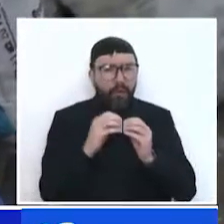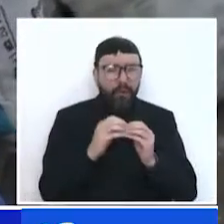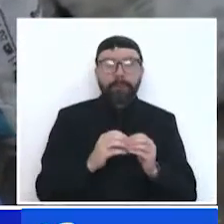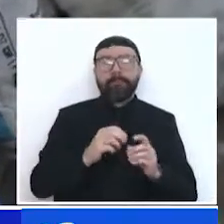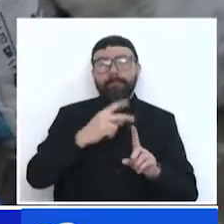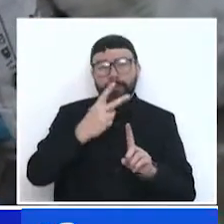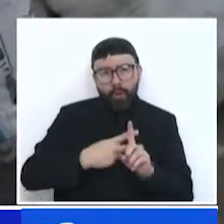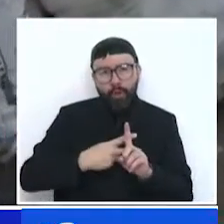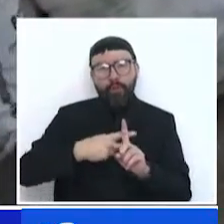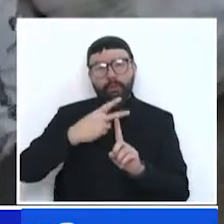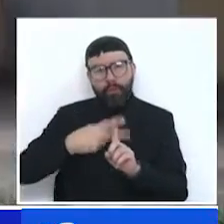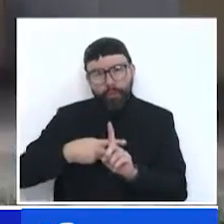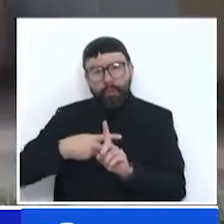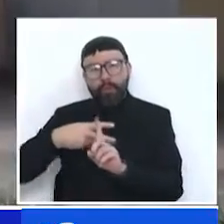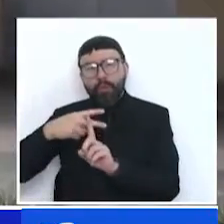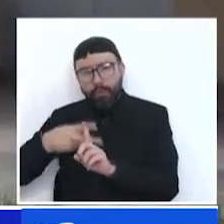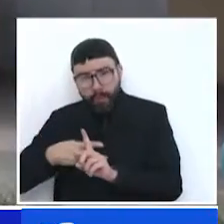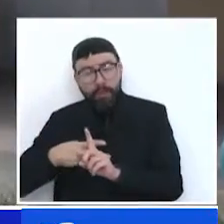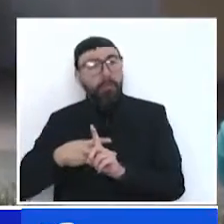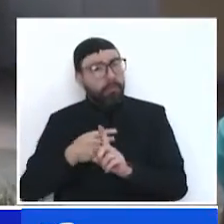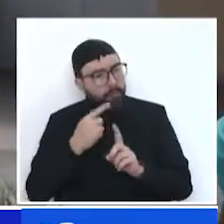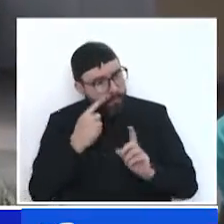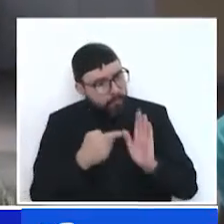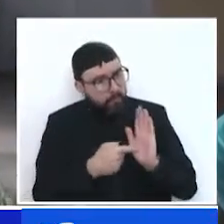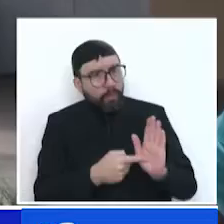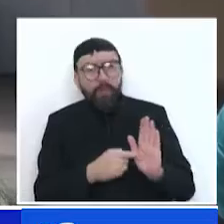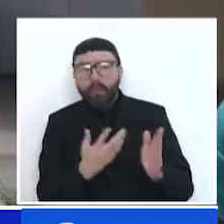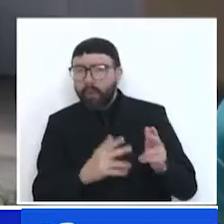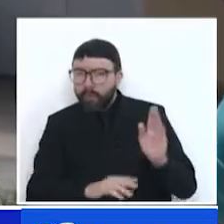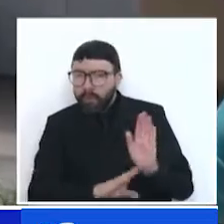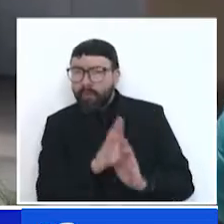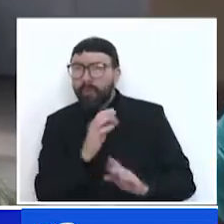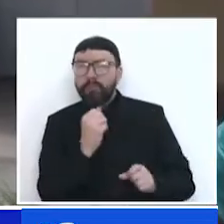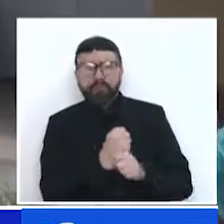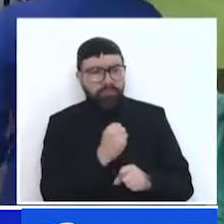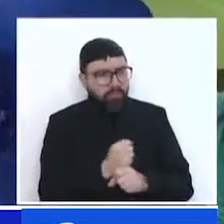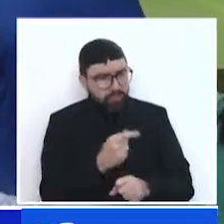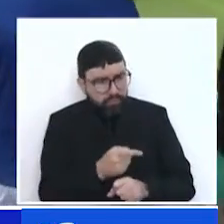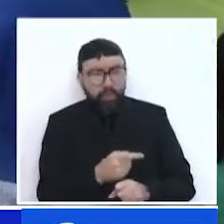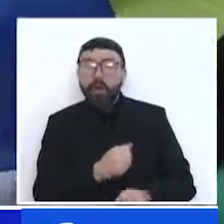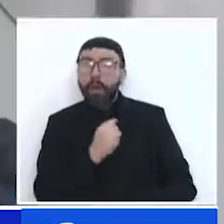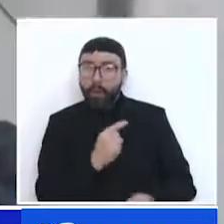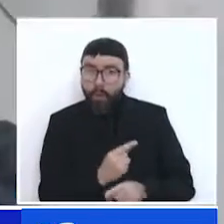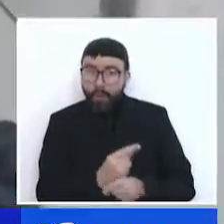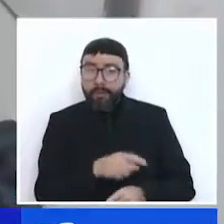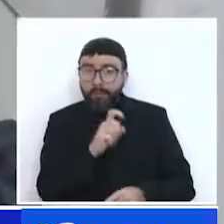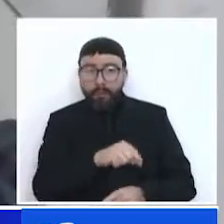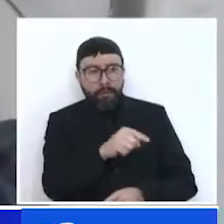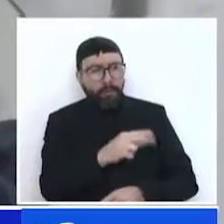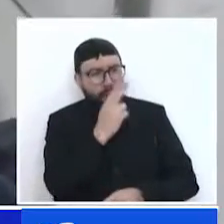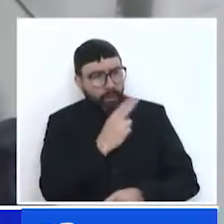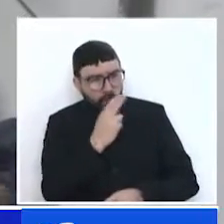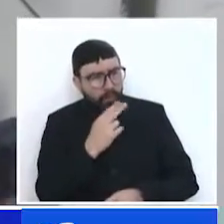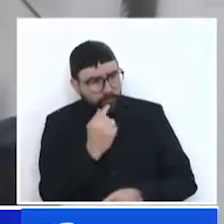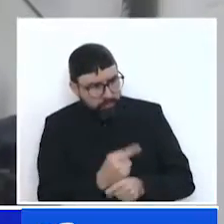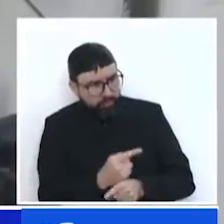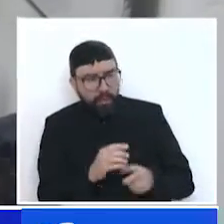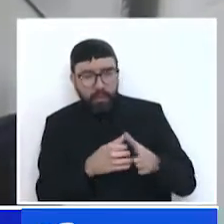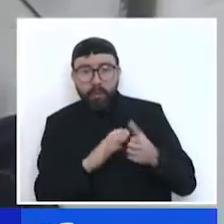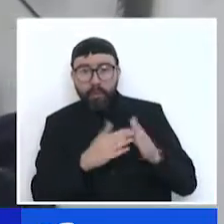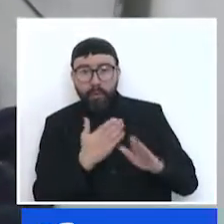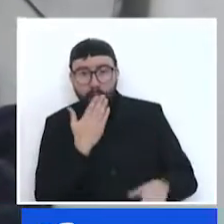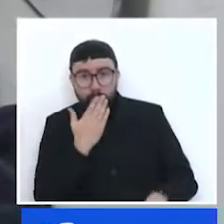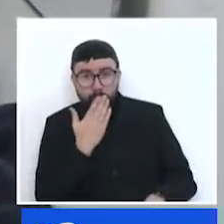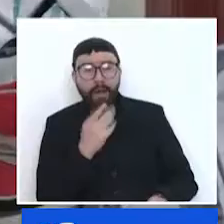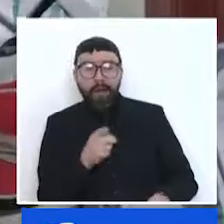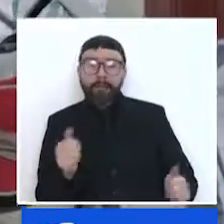un encuentro de seguimiento para mostrar los avances de las gestiones y se dé cumplimiento a los compromisos fijados con las comunidades indígenas